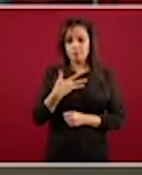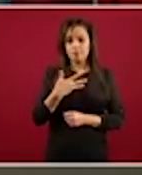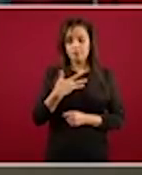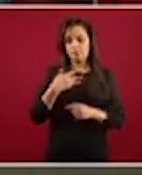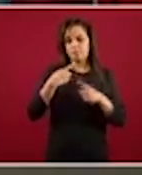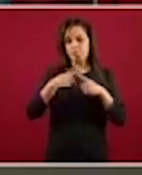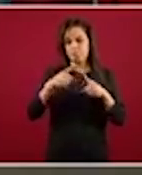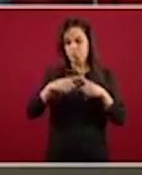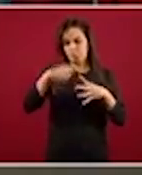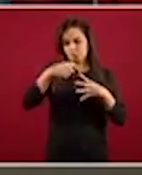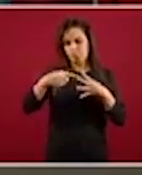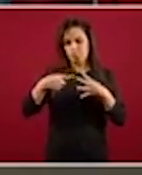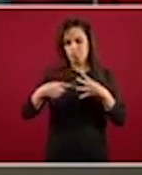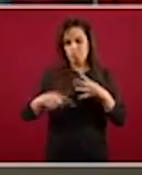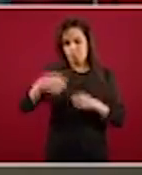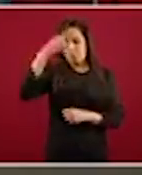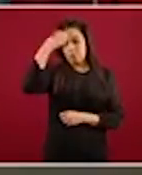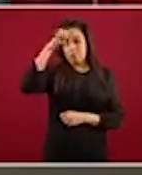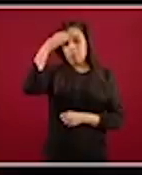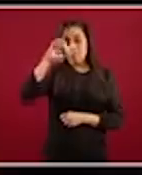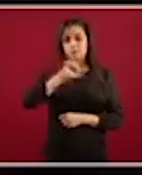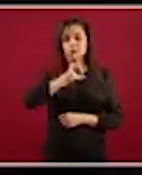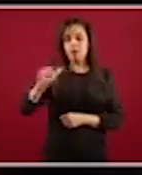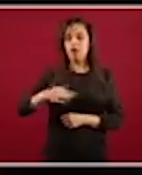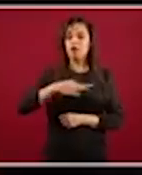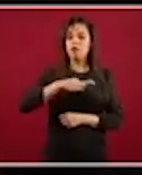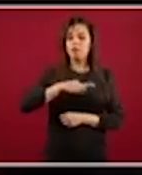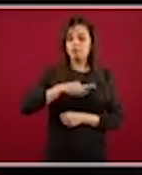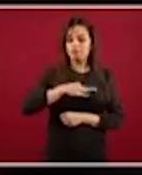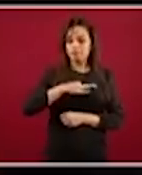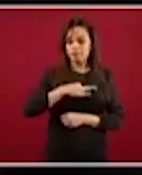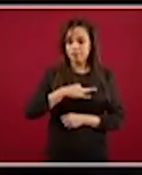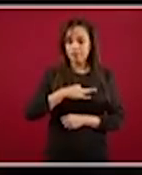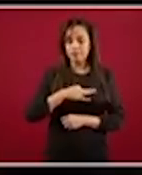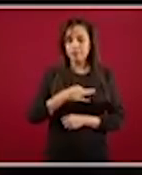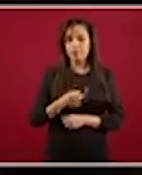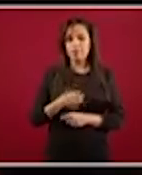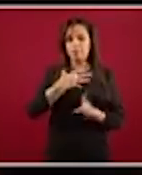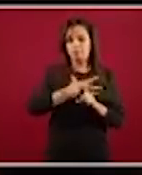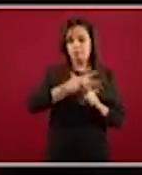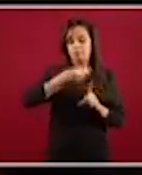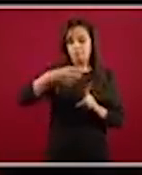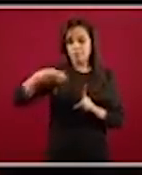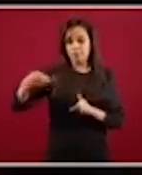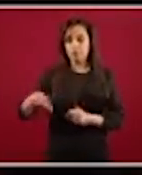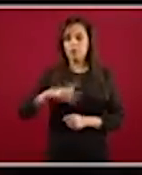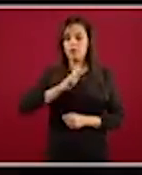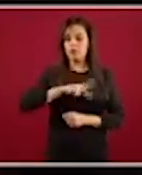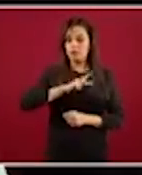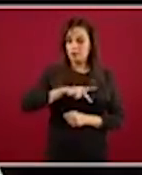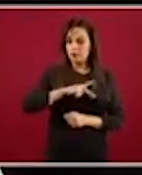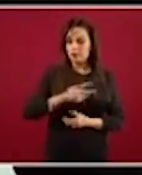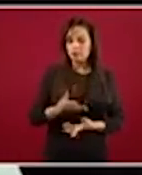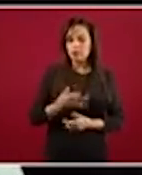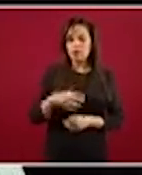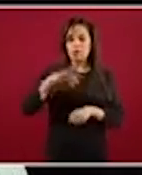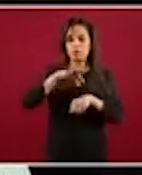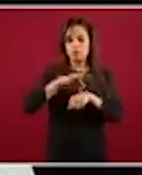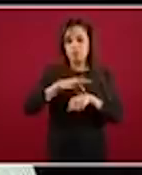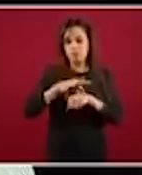capacidades, capacidades en infectología, epidemiología, virología, medicina